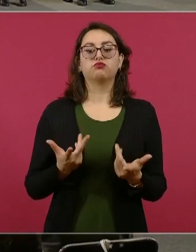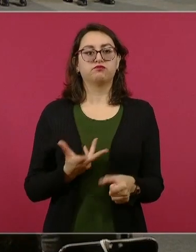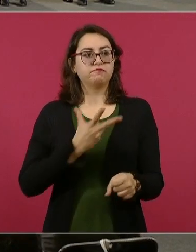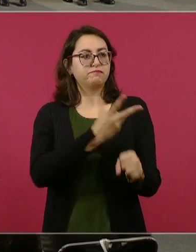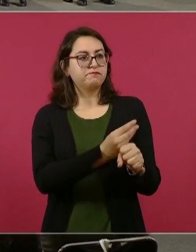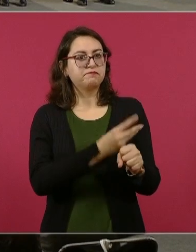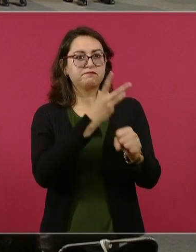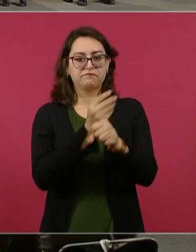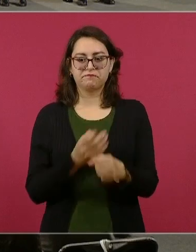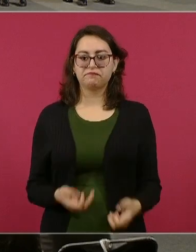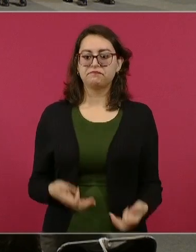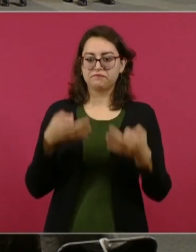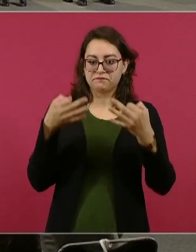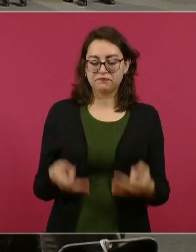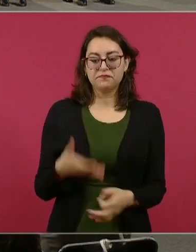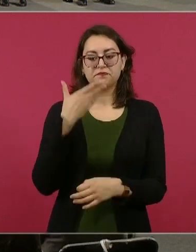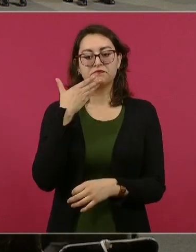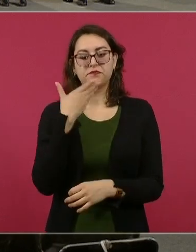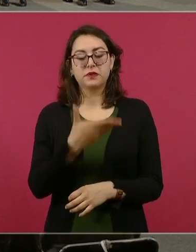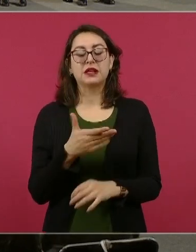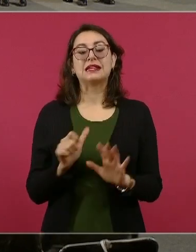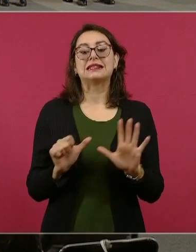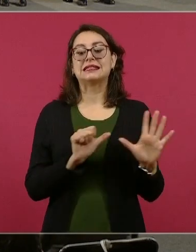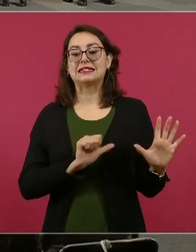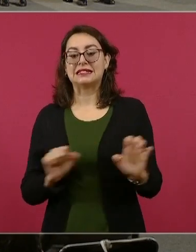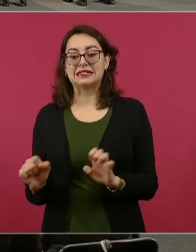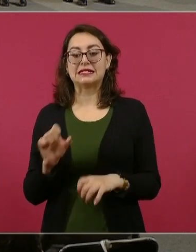dignificación en una superficie de